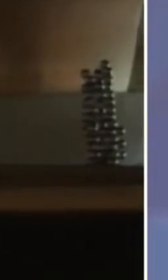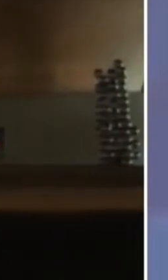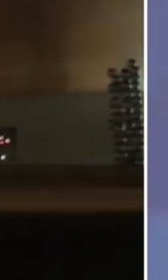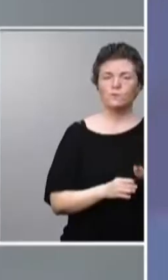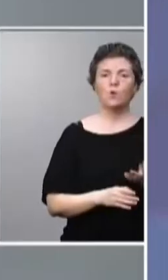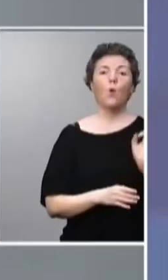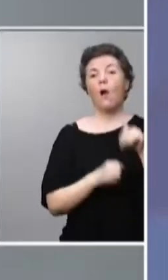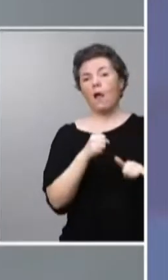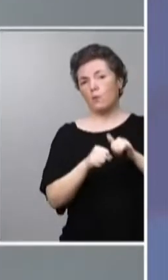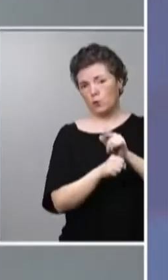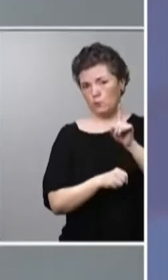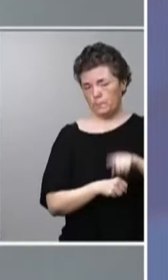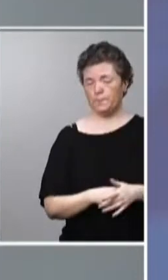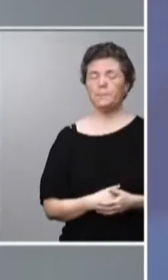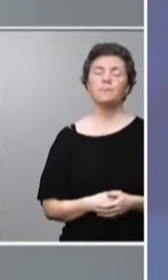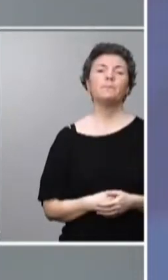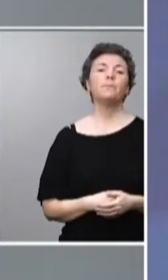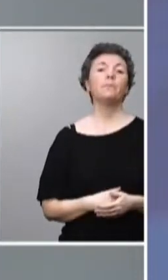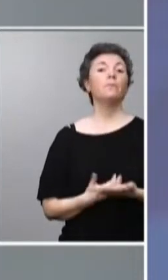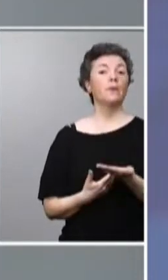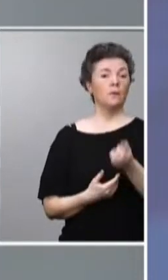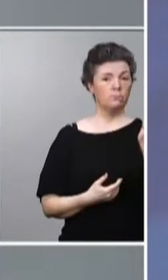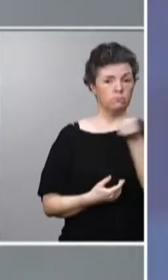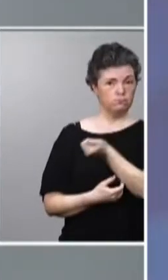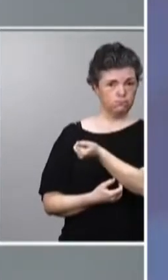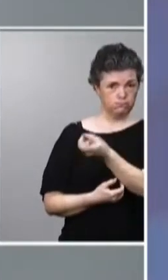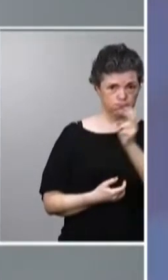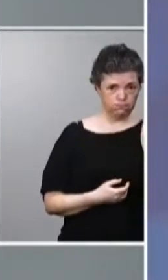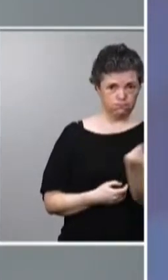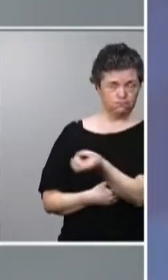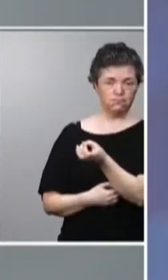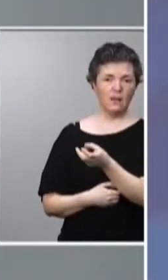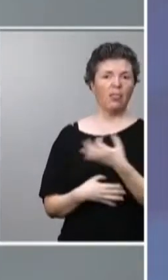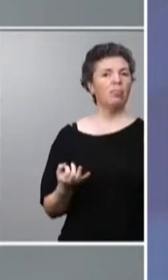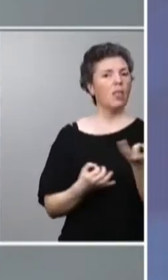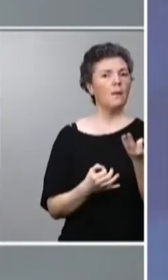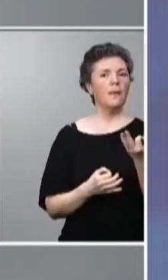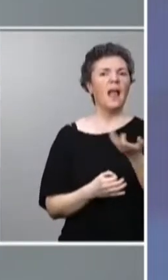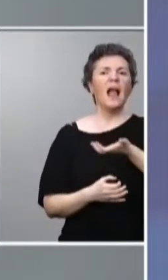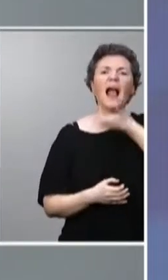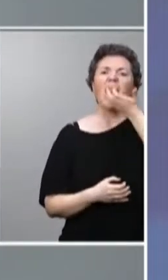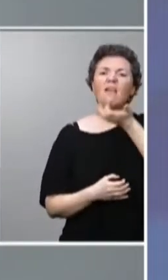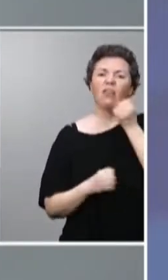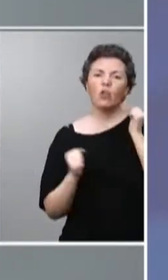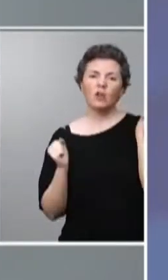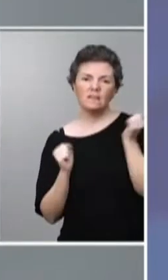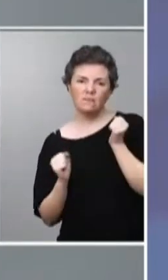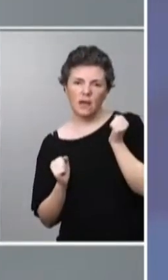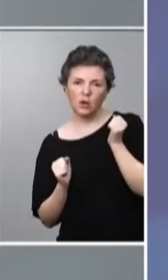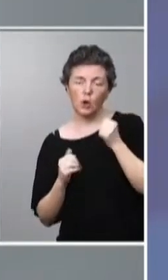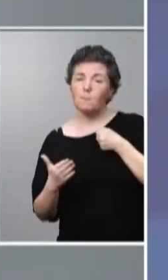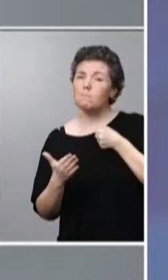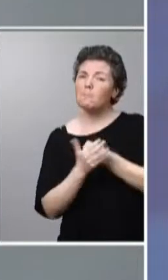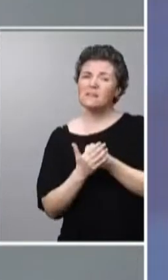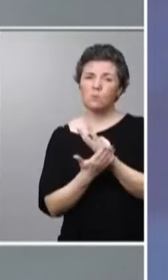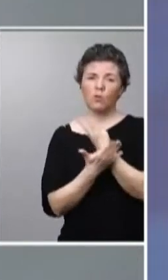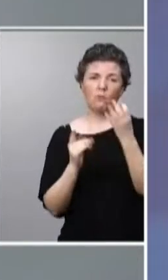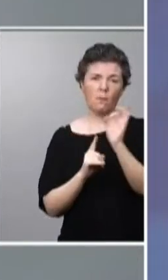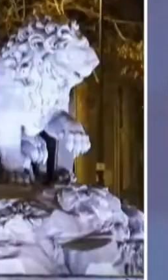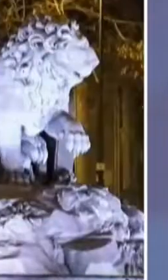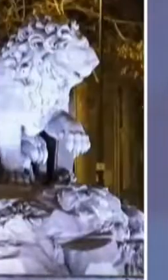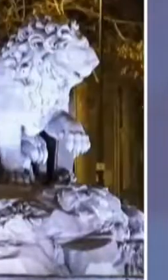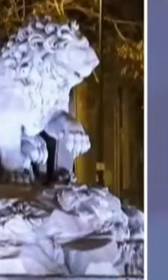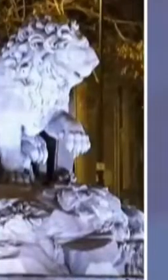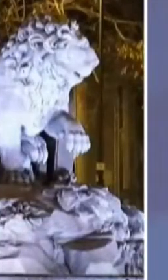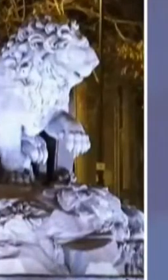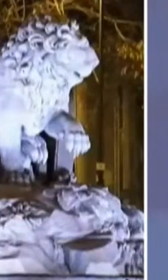cómo podemos ahorrar. No hace falta que nos lo digan. Y en cuanto a los escaparates, es desde luego el mejor vendedor que tenemos. No